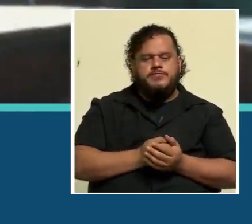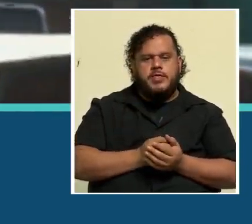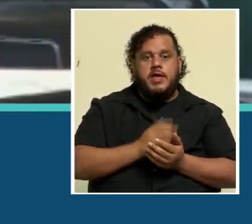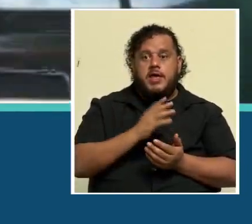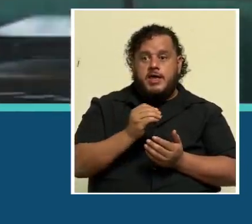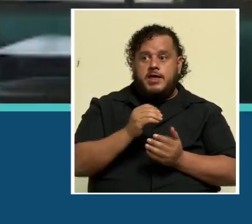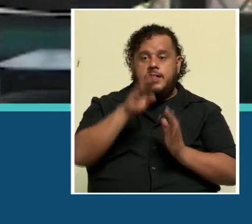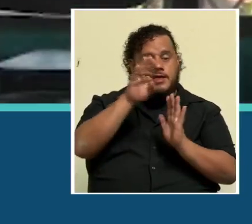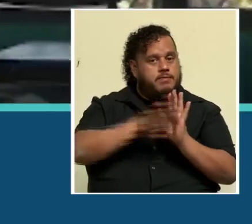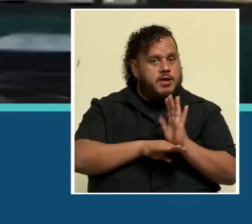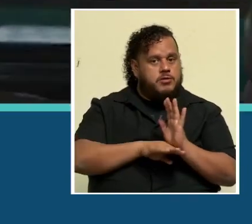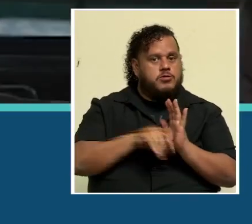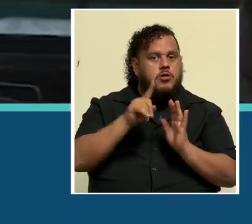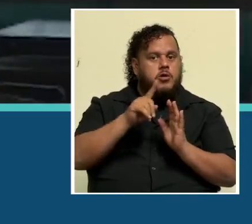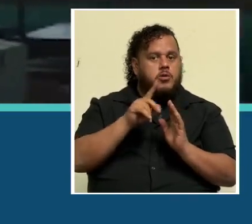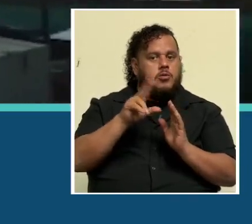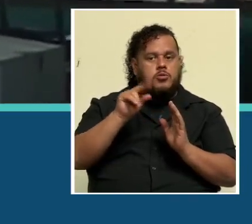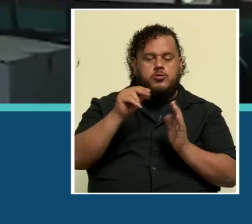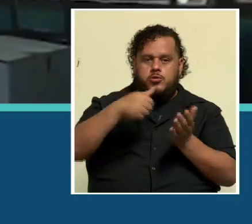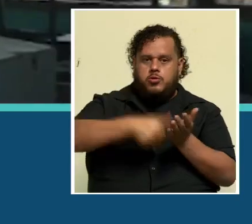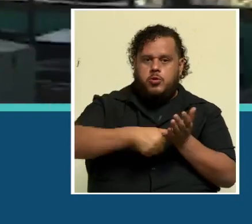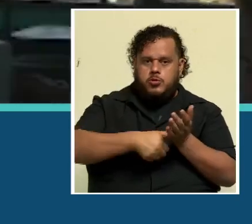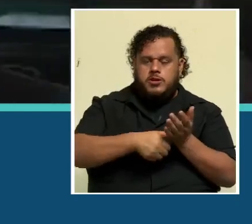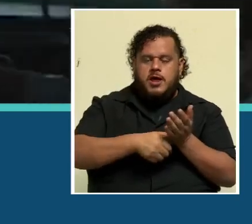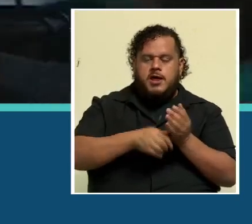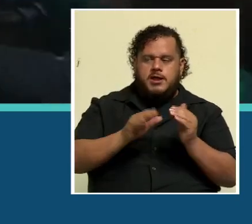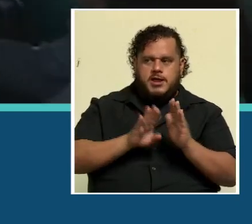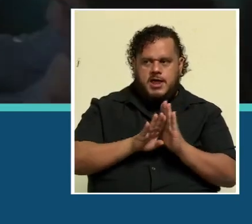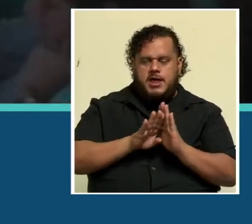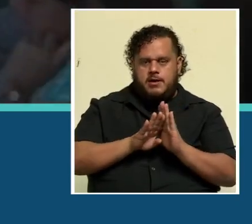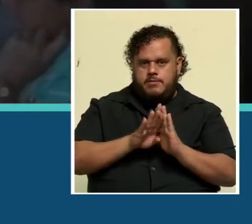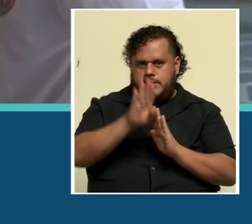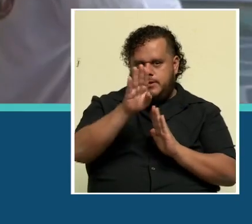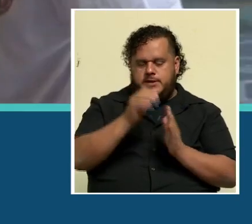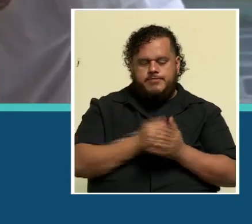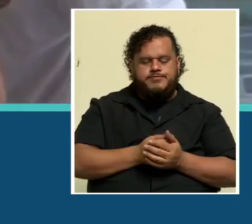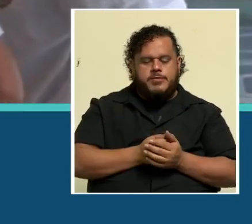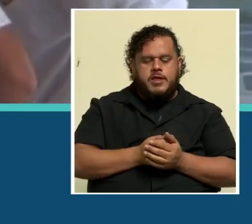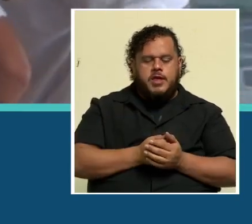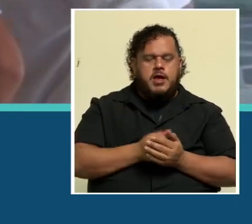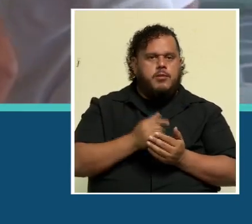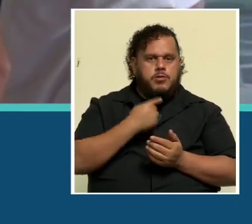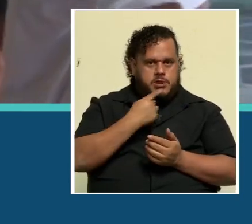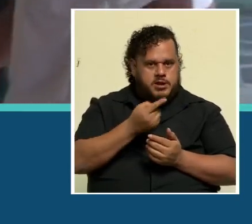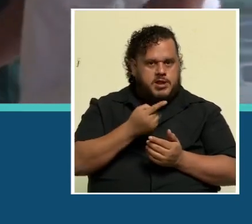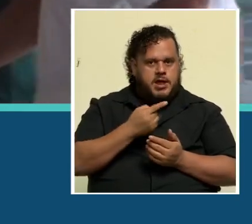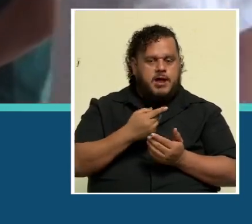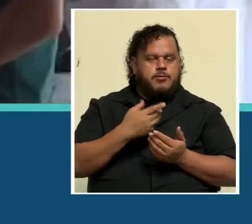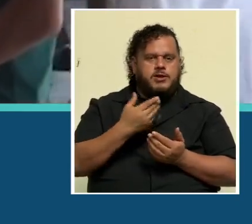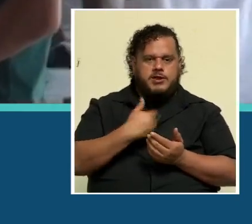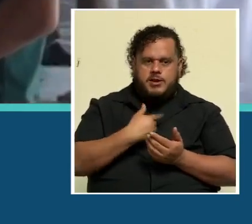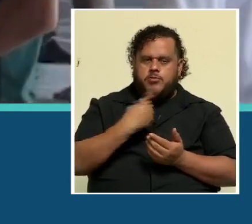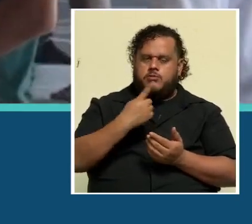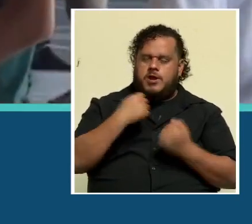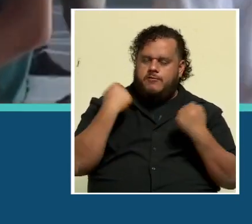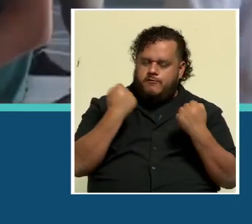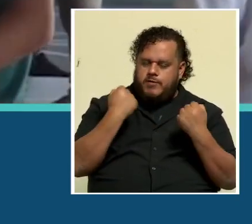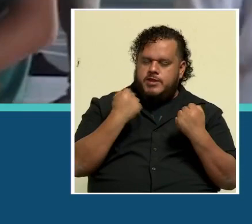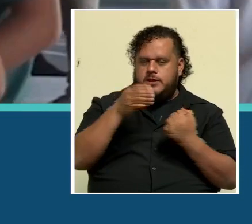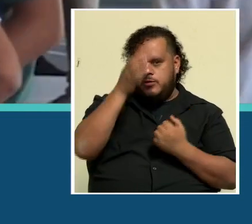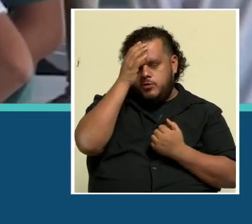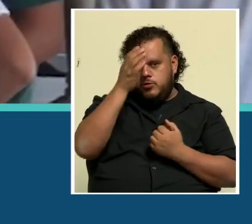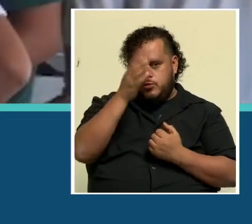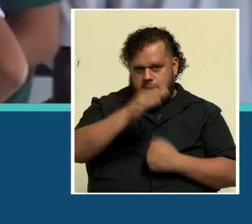y menos un abstencionismo muy creciente, ¿verdad? Por lo que decía hace un rato, de que hay una fuerte cultura cívica en el